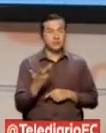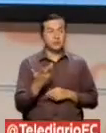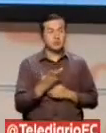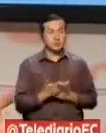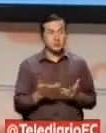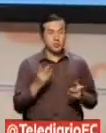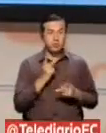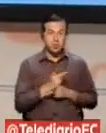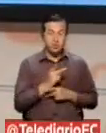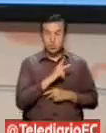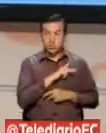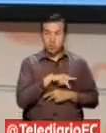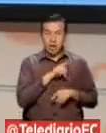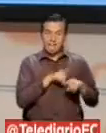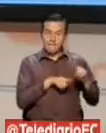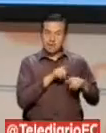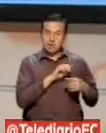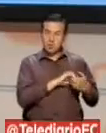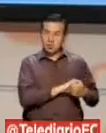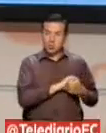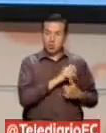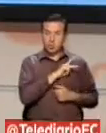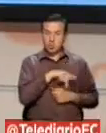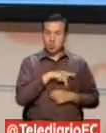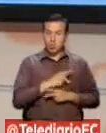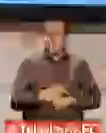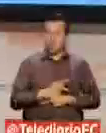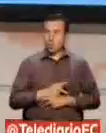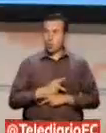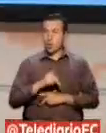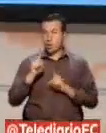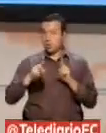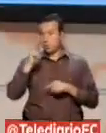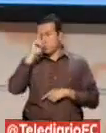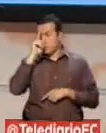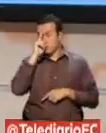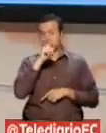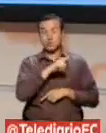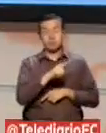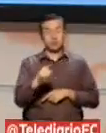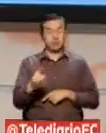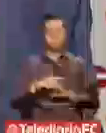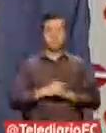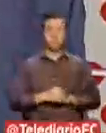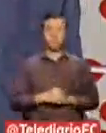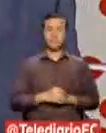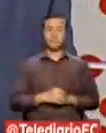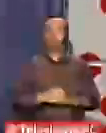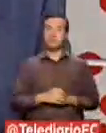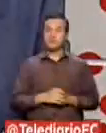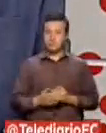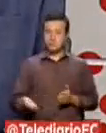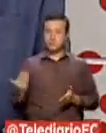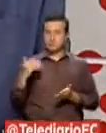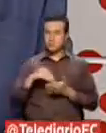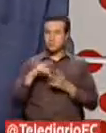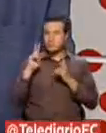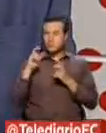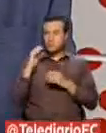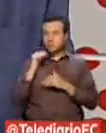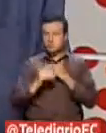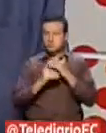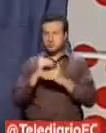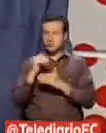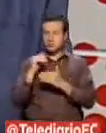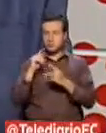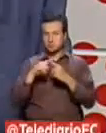de cuidado de sus colegas o de autoprotección, si es que también estuvieran metidas en los mismos casos. Volviendo a los dos procesos